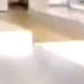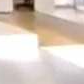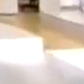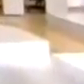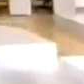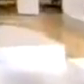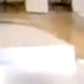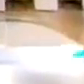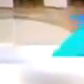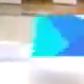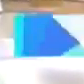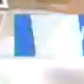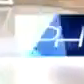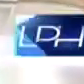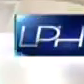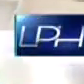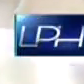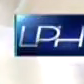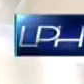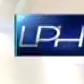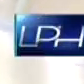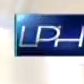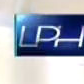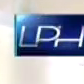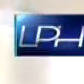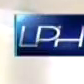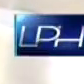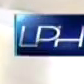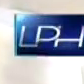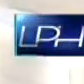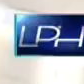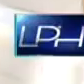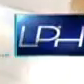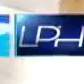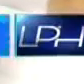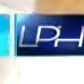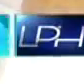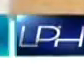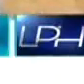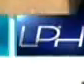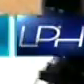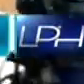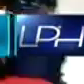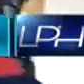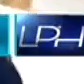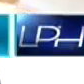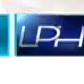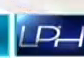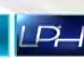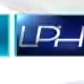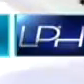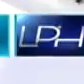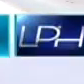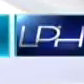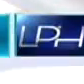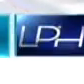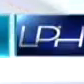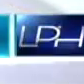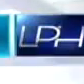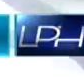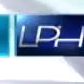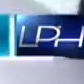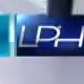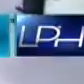Quiero ser en tu amor tu verso, charrasca de tu universo, el barandao que te enamora, el golpe de la tambora. Quiero ser